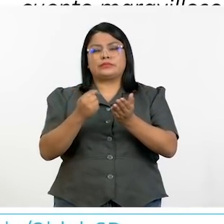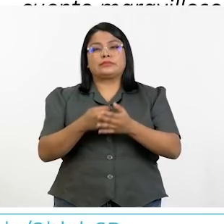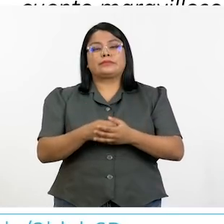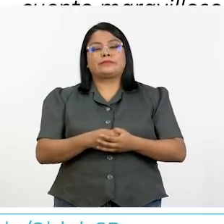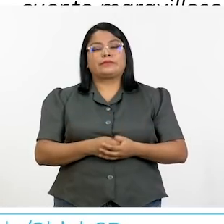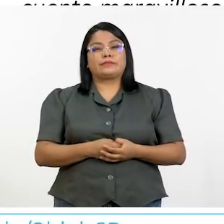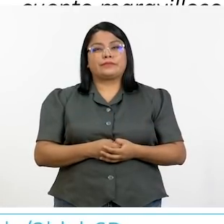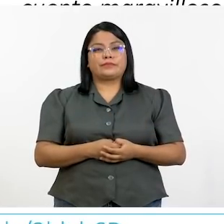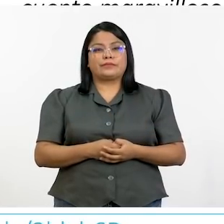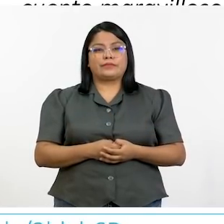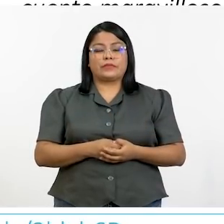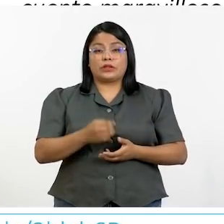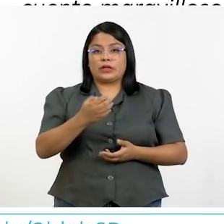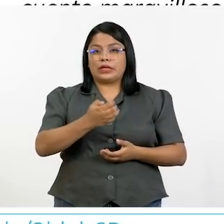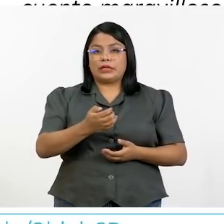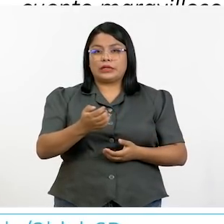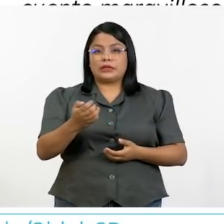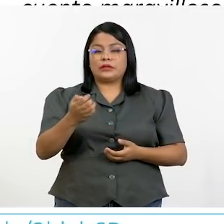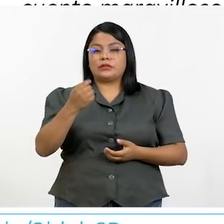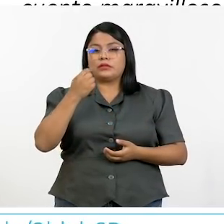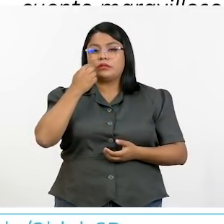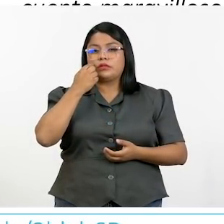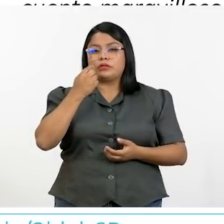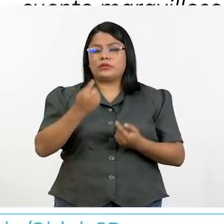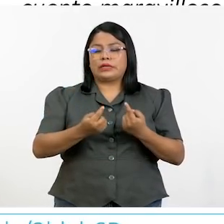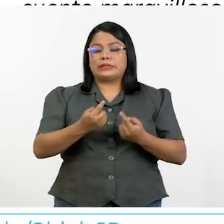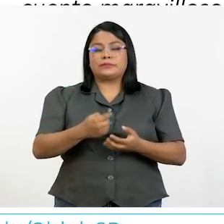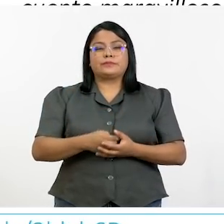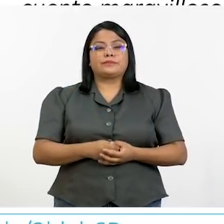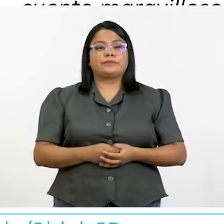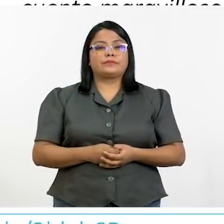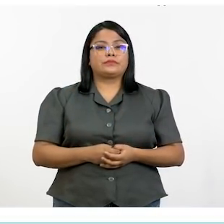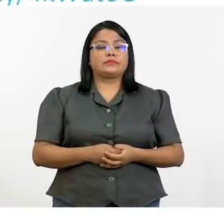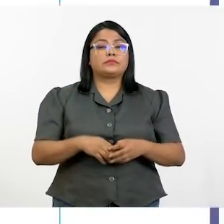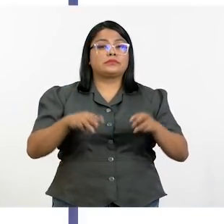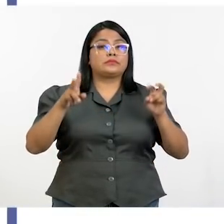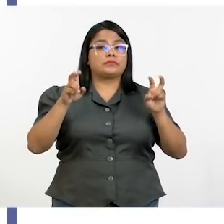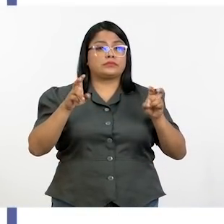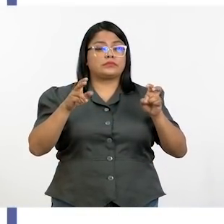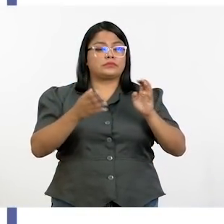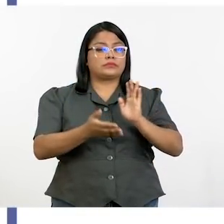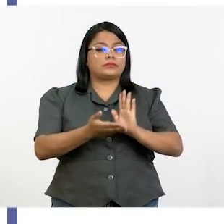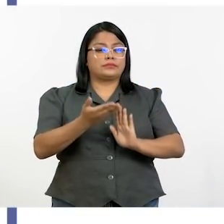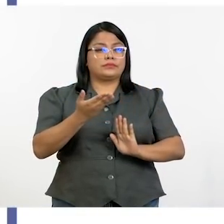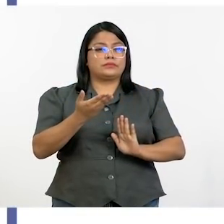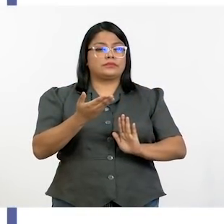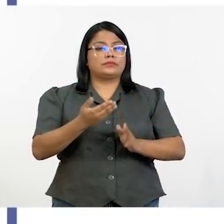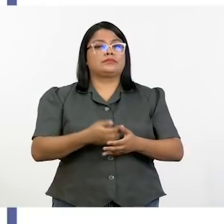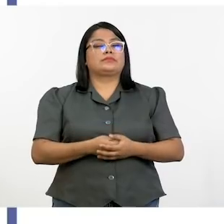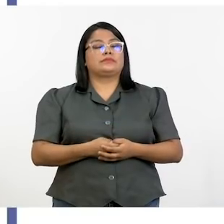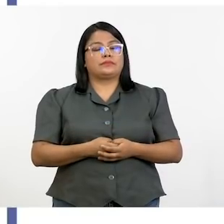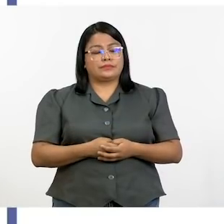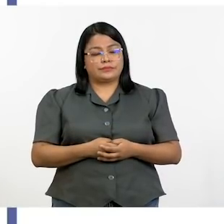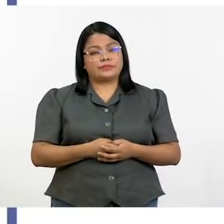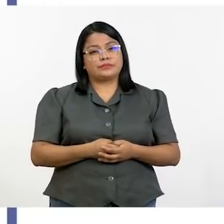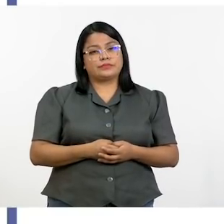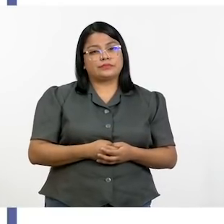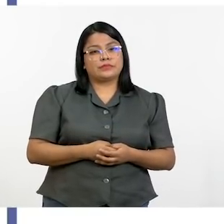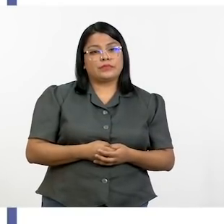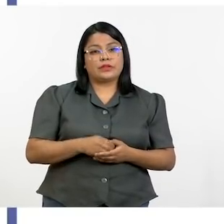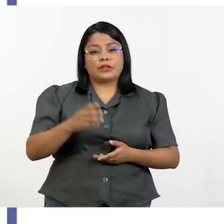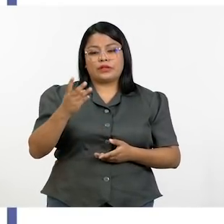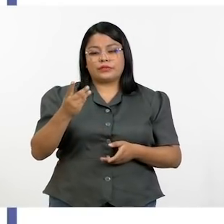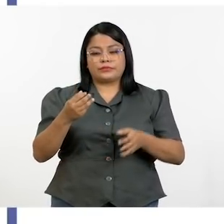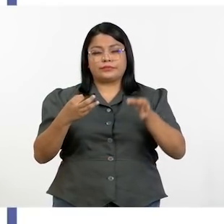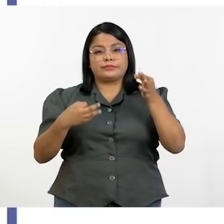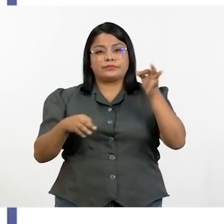en tono celeste. Los elementos que vamos a encontrar son los contenidos a desarrollar en la construcción,